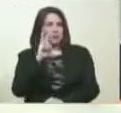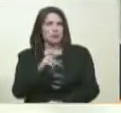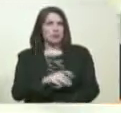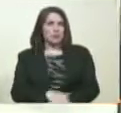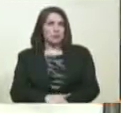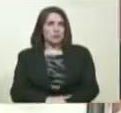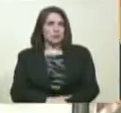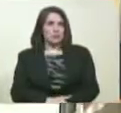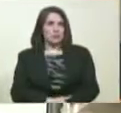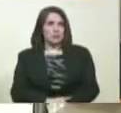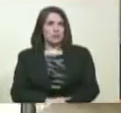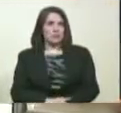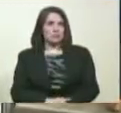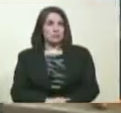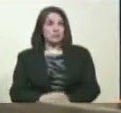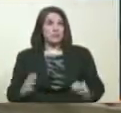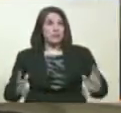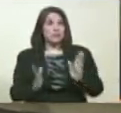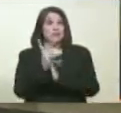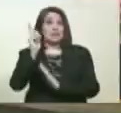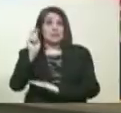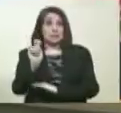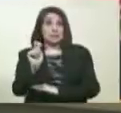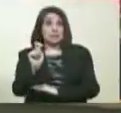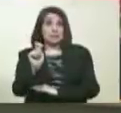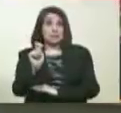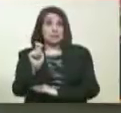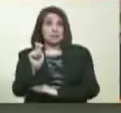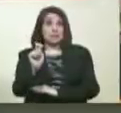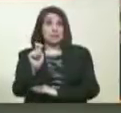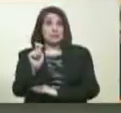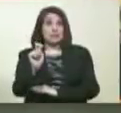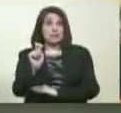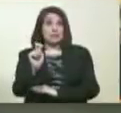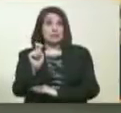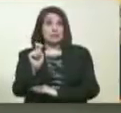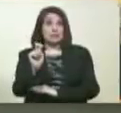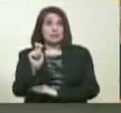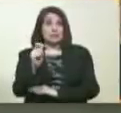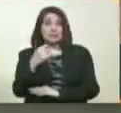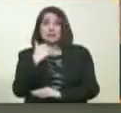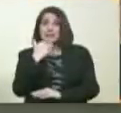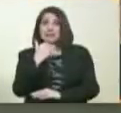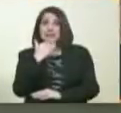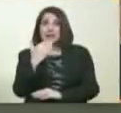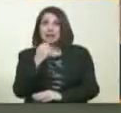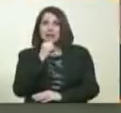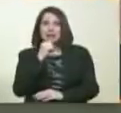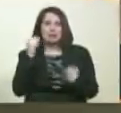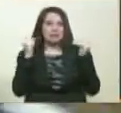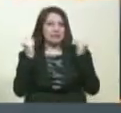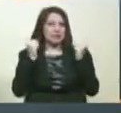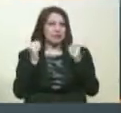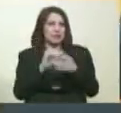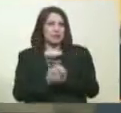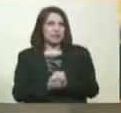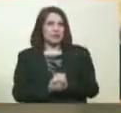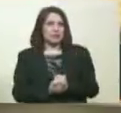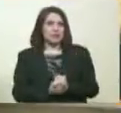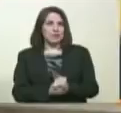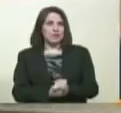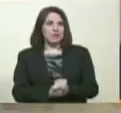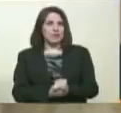empresa Compras Nerviosa, Santa saluda. Teresa. Santa Teresa, Naguará. Sí. Para quien tenga frío. Un placer. ¿Todo